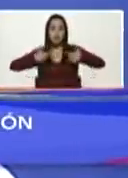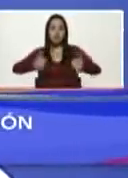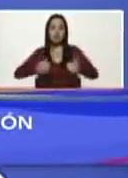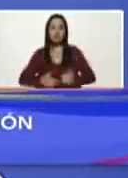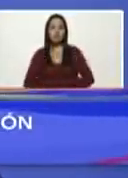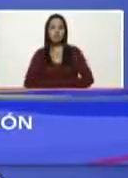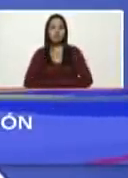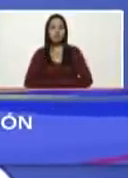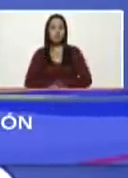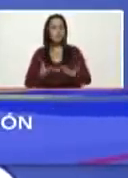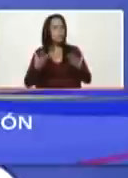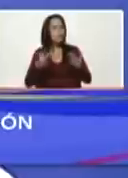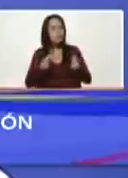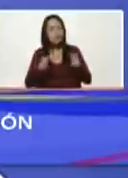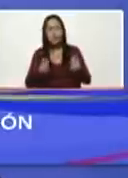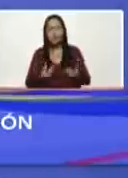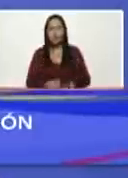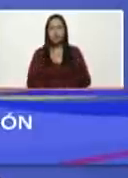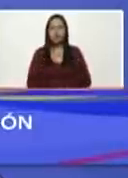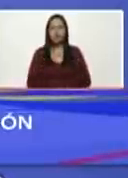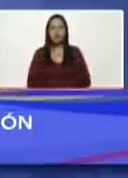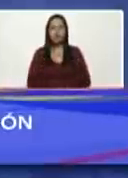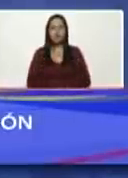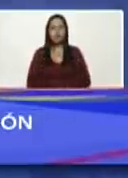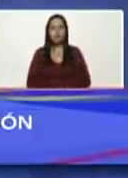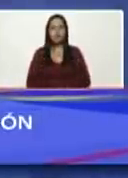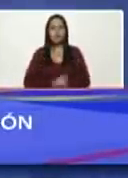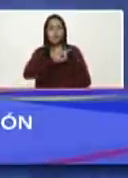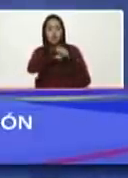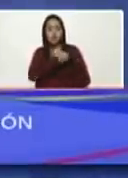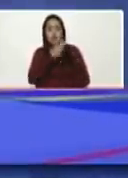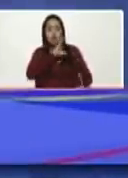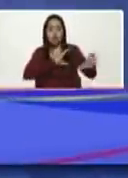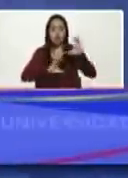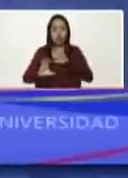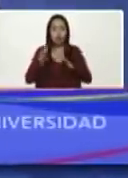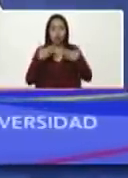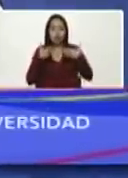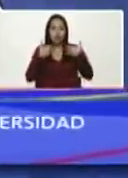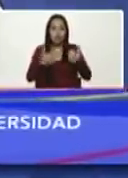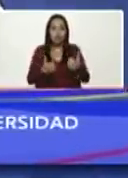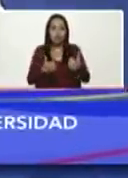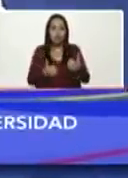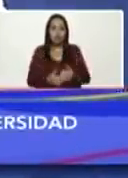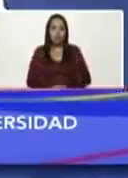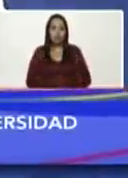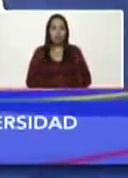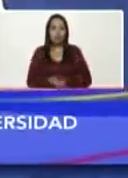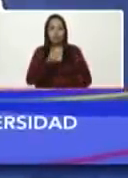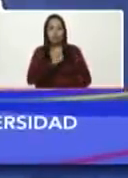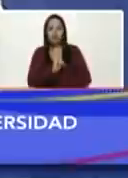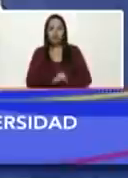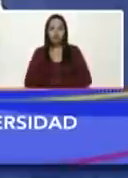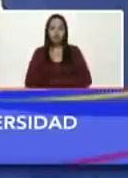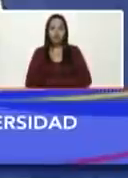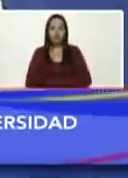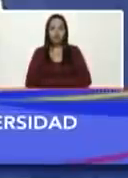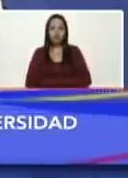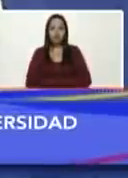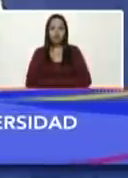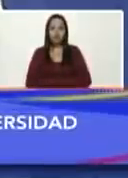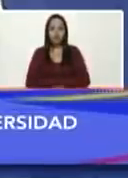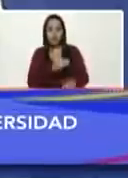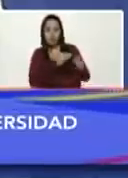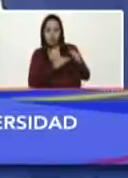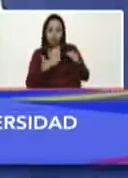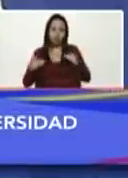Mucha esperanza en que la Universidad de las Ciencias de la Salud sea la que posicione en el